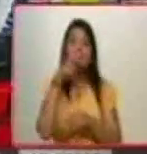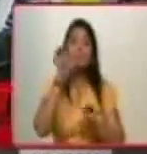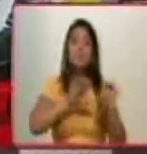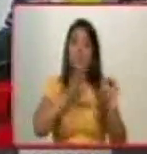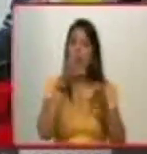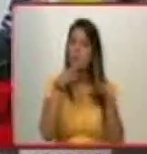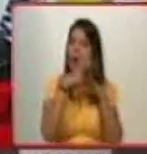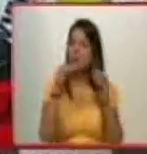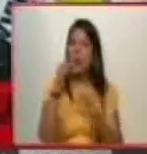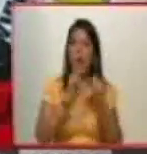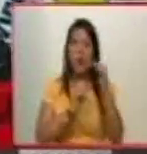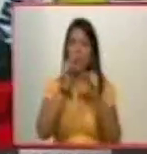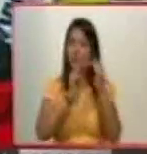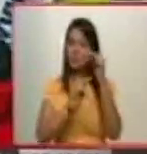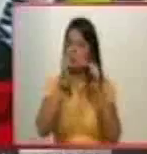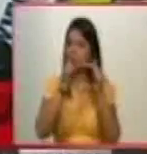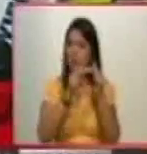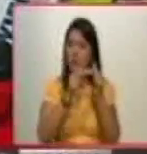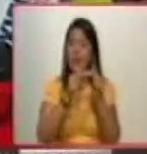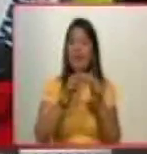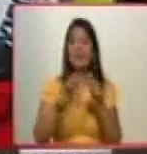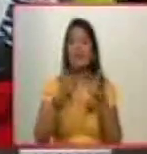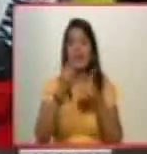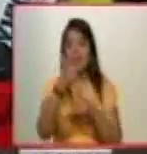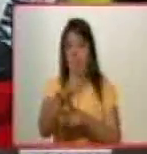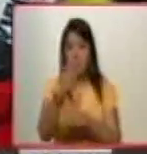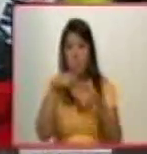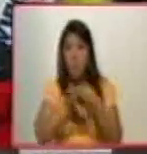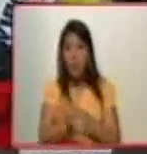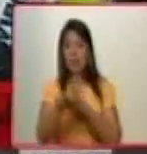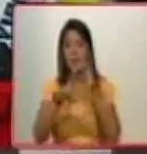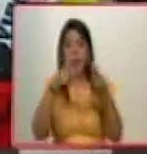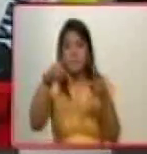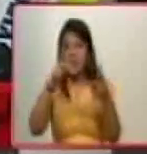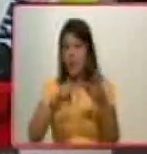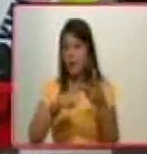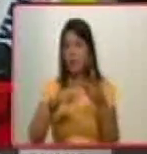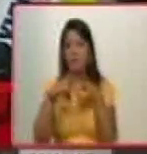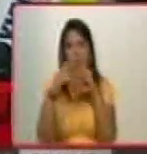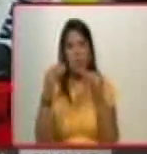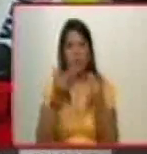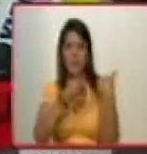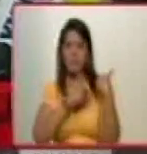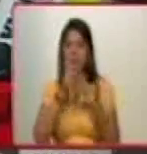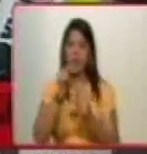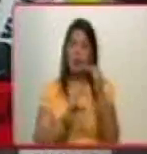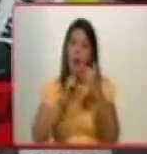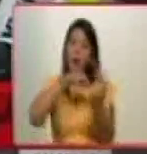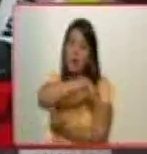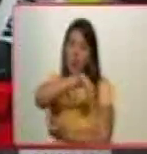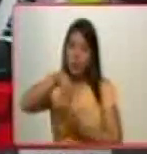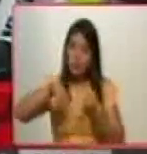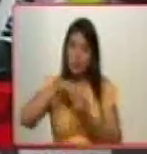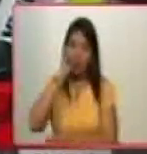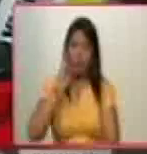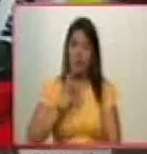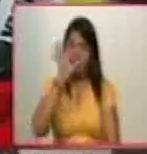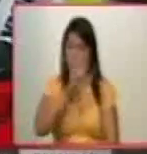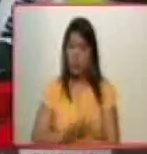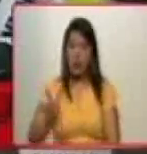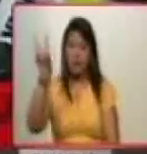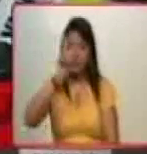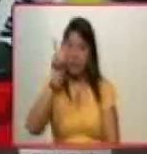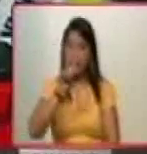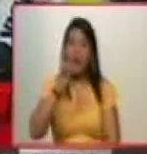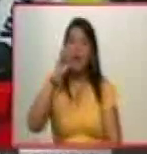grandes obras de infraestructura de transporte masivo que está desarrollando la revolución bolivariana en todo el país. Durante